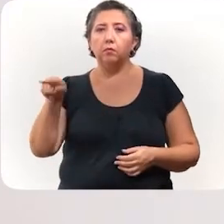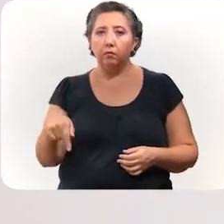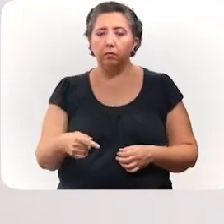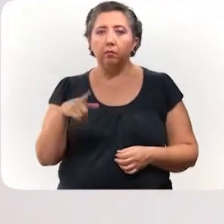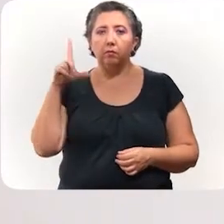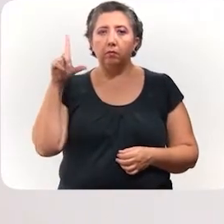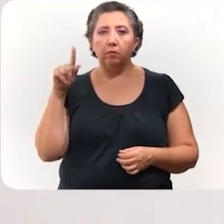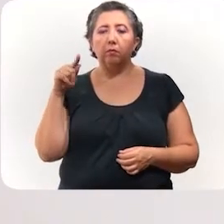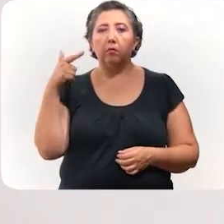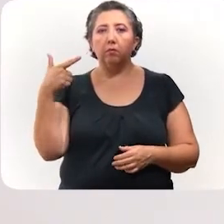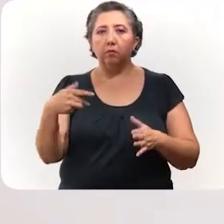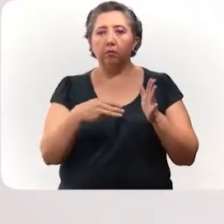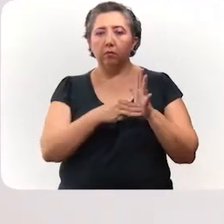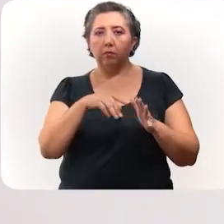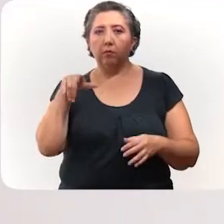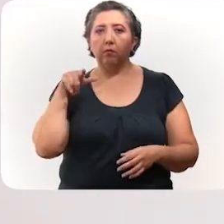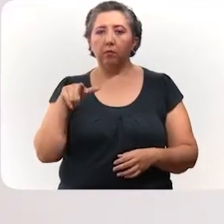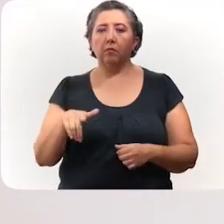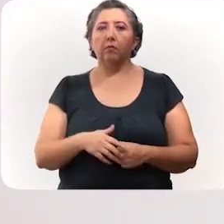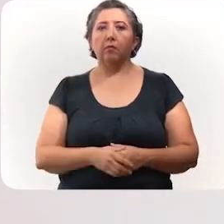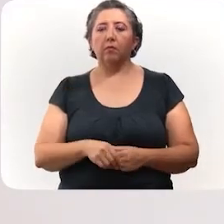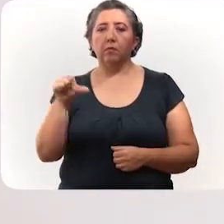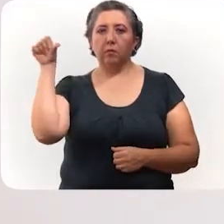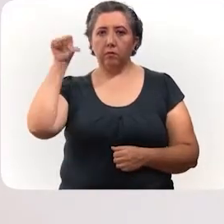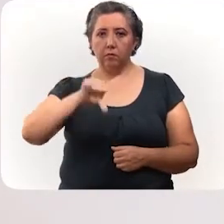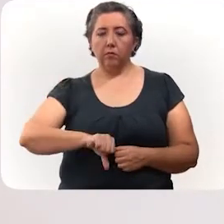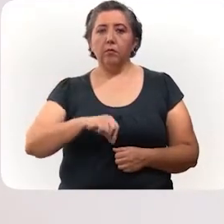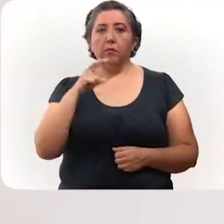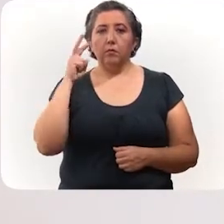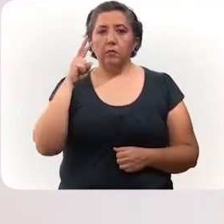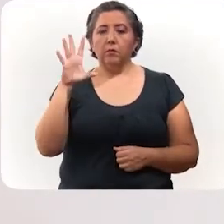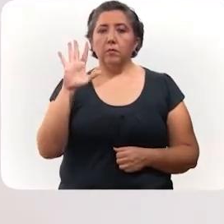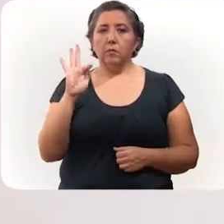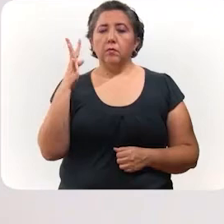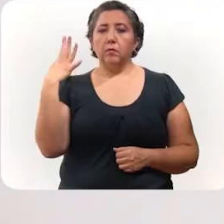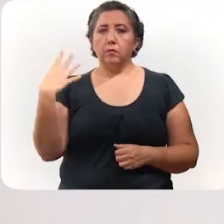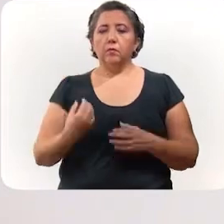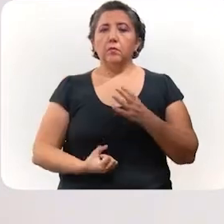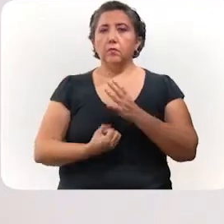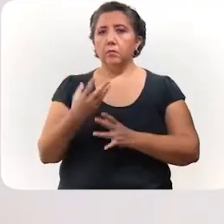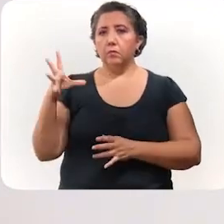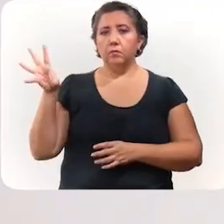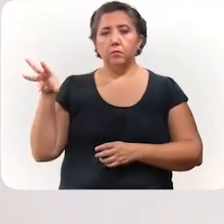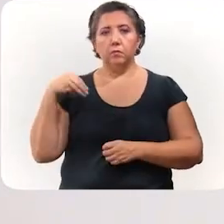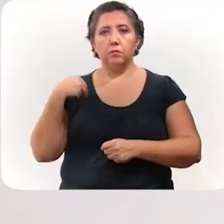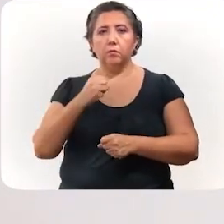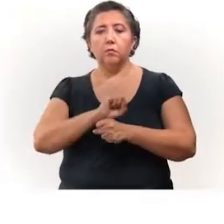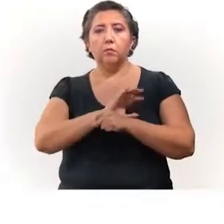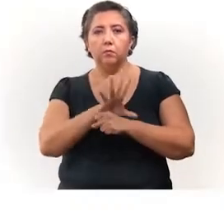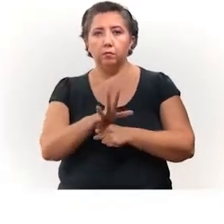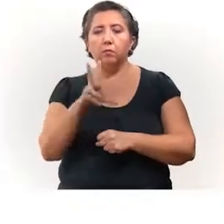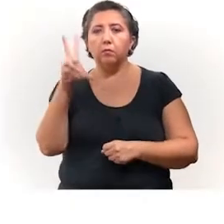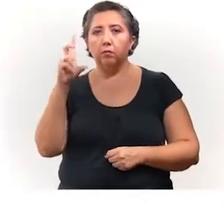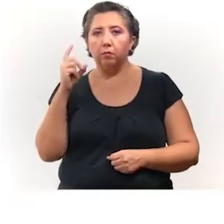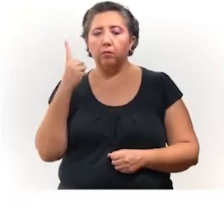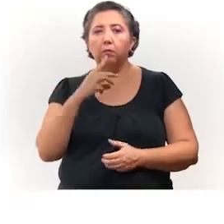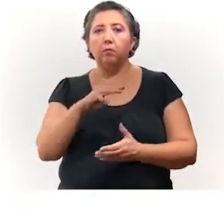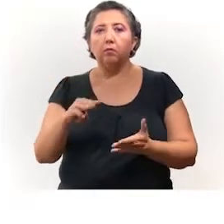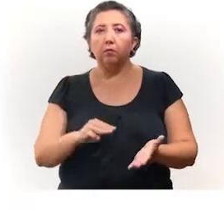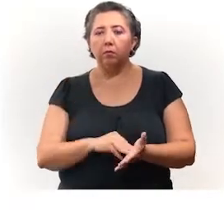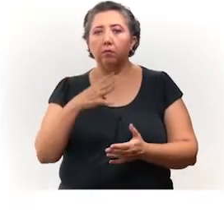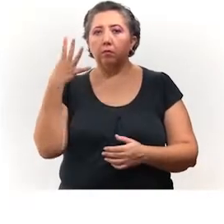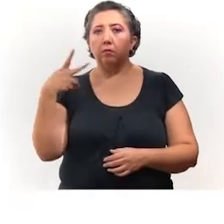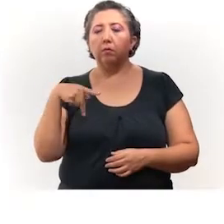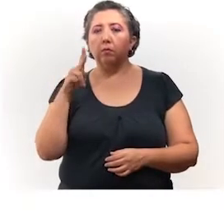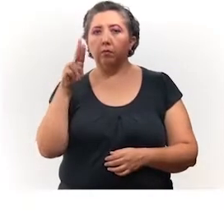es 77.017. Hoy se detectaron 44 nuevos contagios de coronavirus, 31 en Mérida,